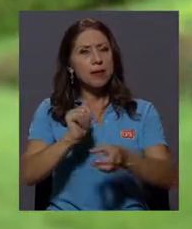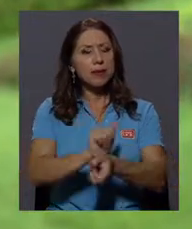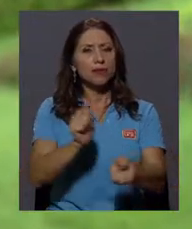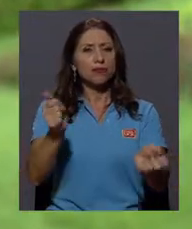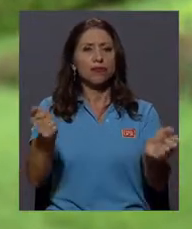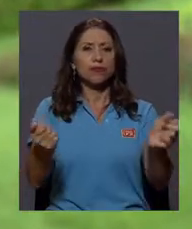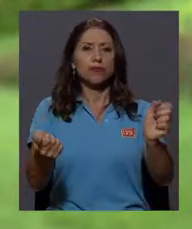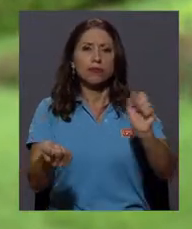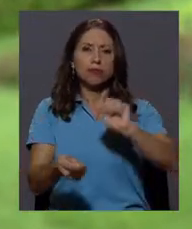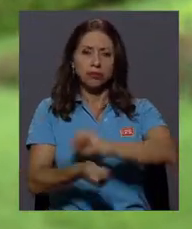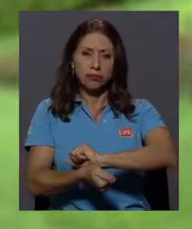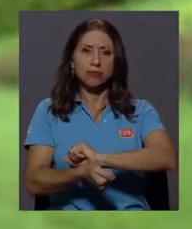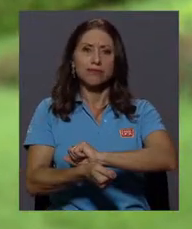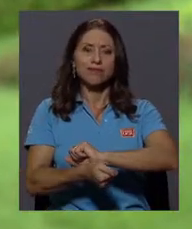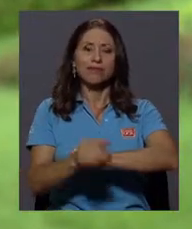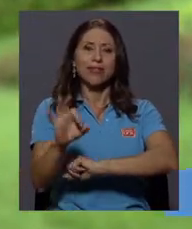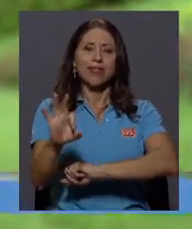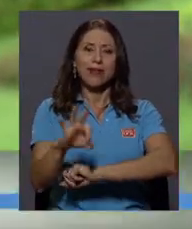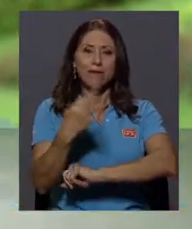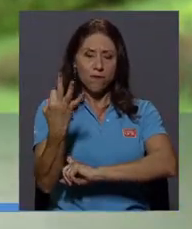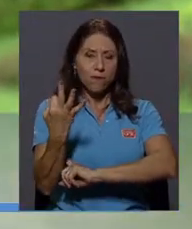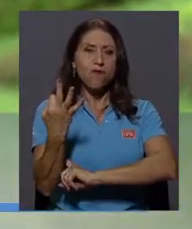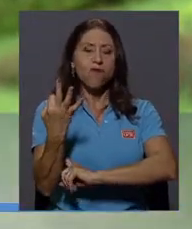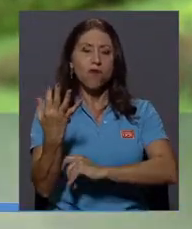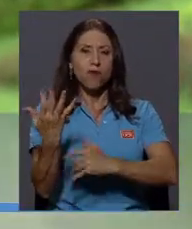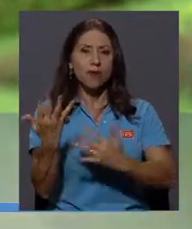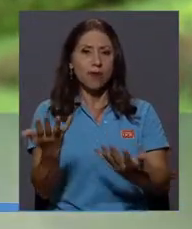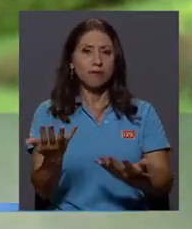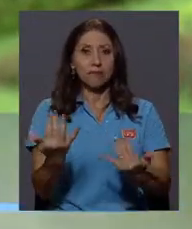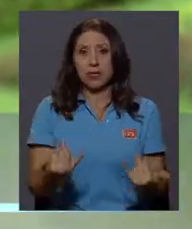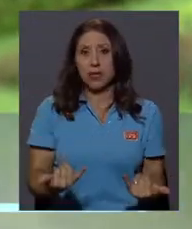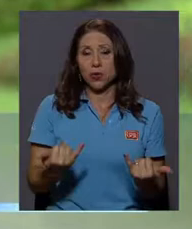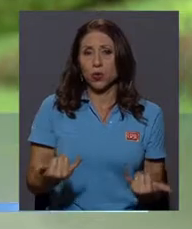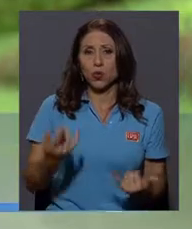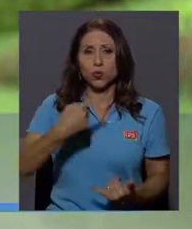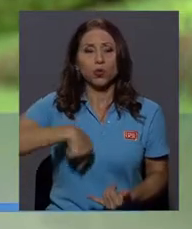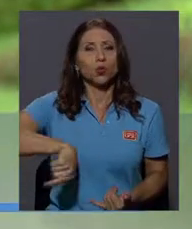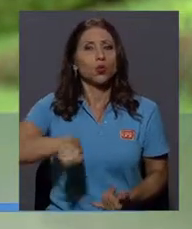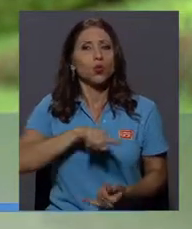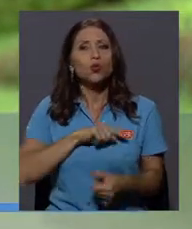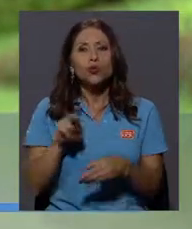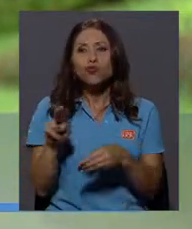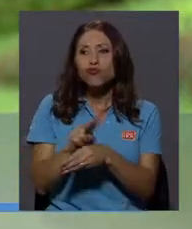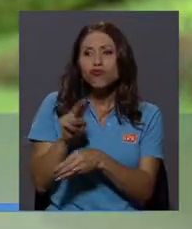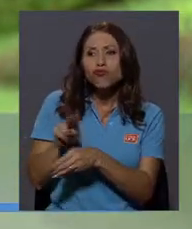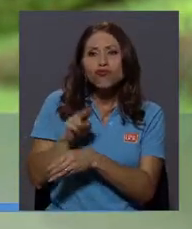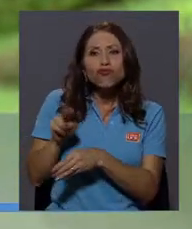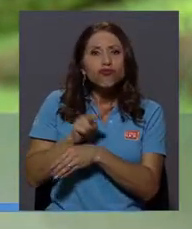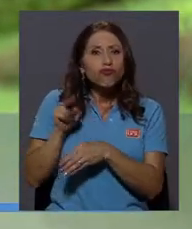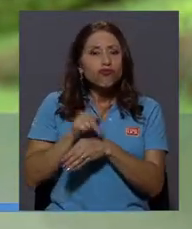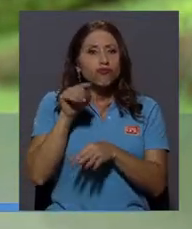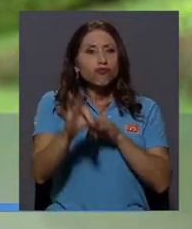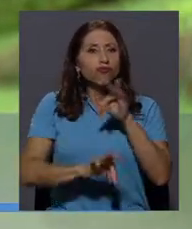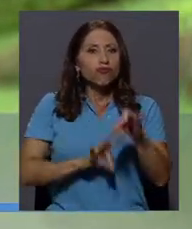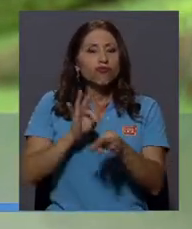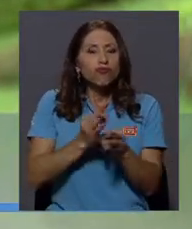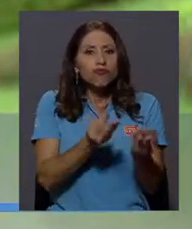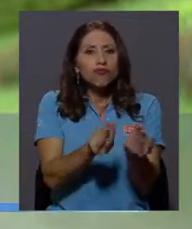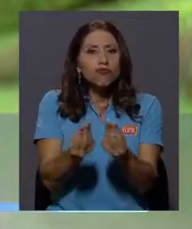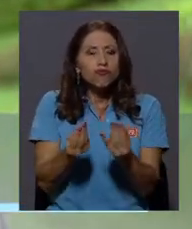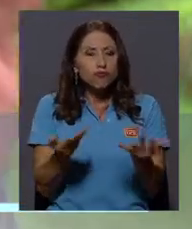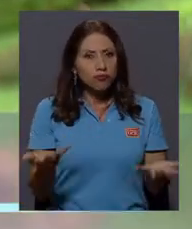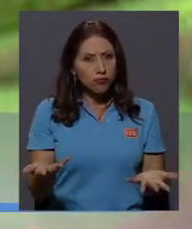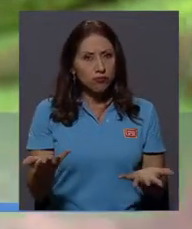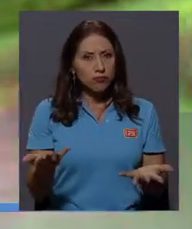cambio en el en la forma en cómo hoy estamos consumiendo este tipo de productos es